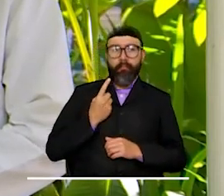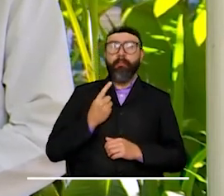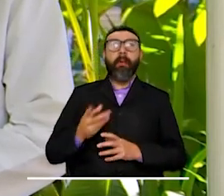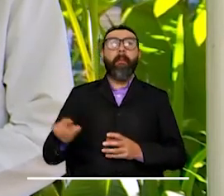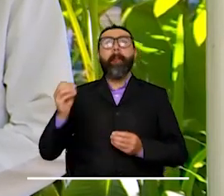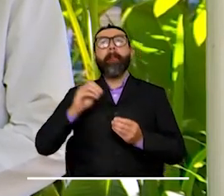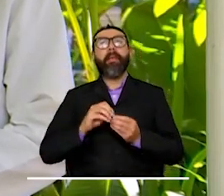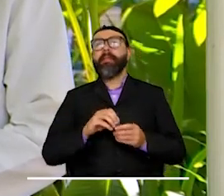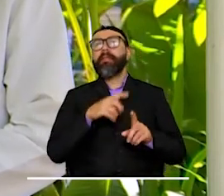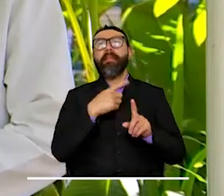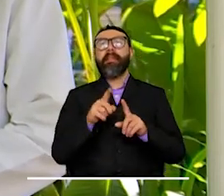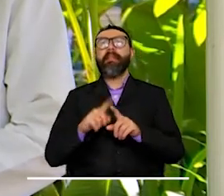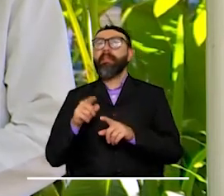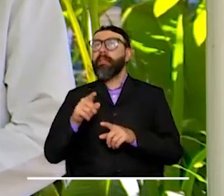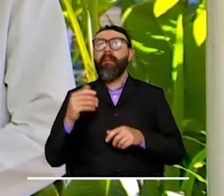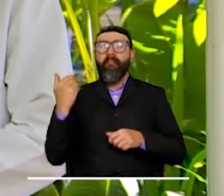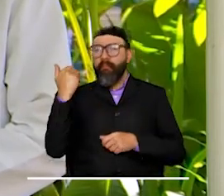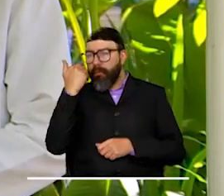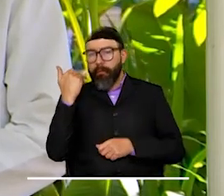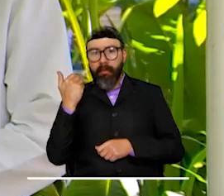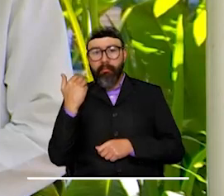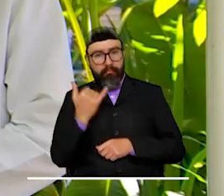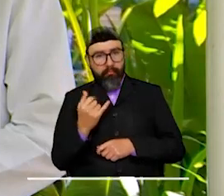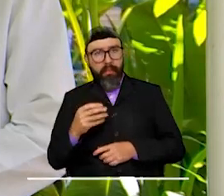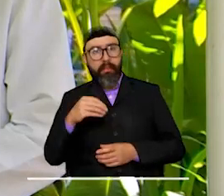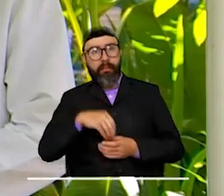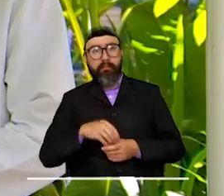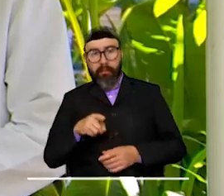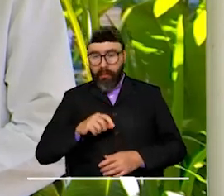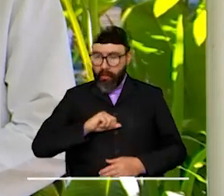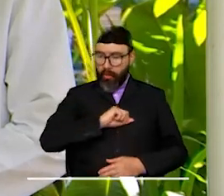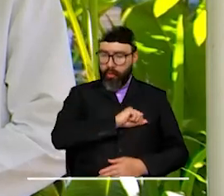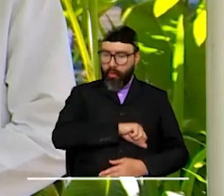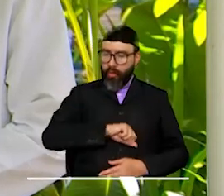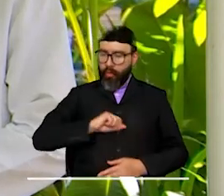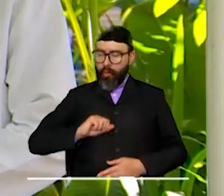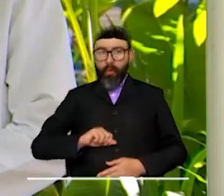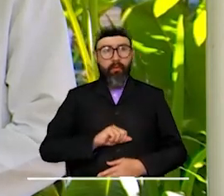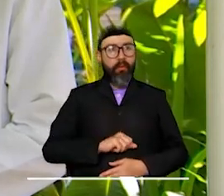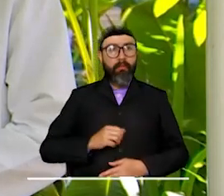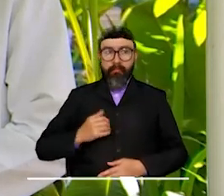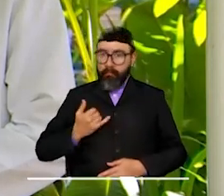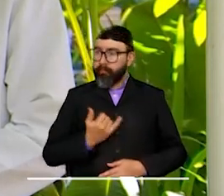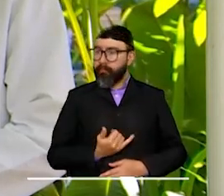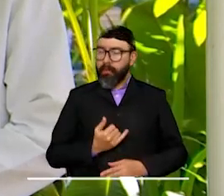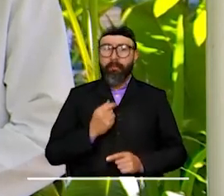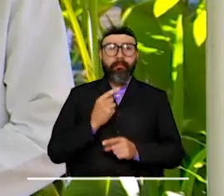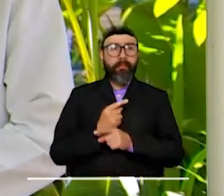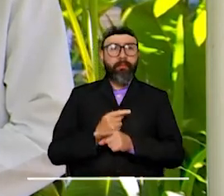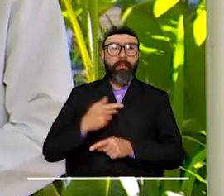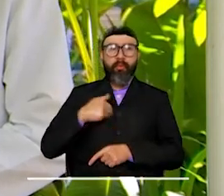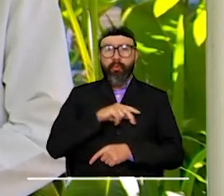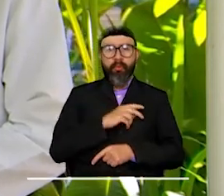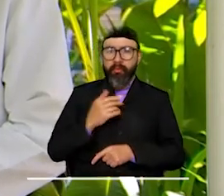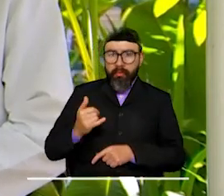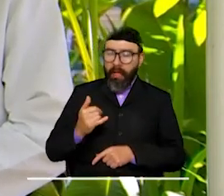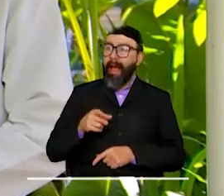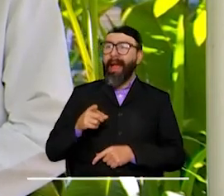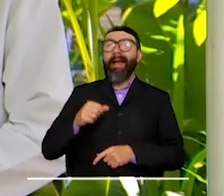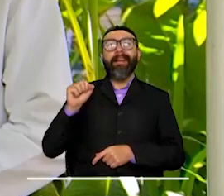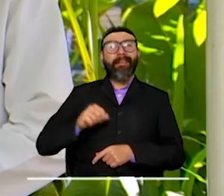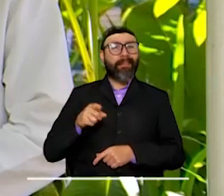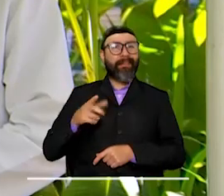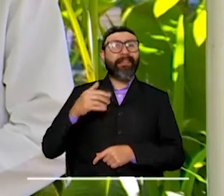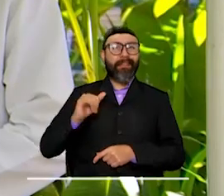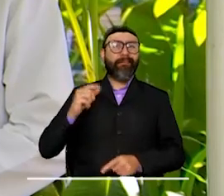muchas otras enfermedades a través de la ecografía. Y es por eso que nosotros, no hacemos un diagnóstico selectivo